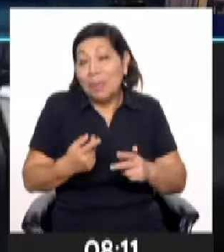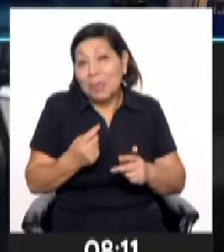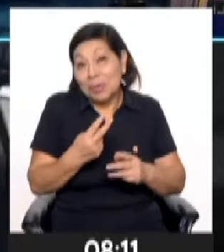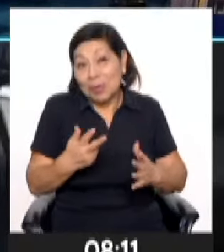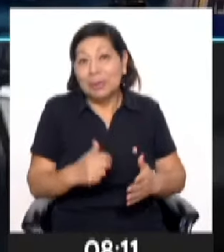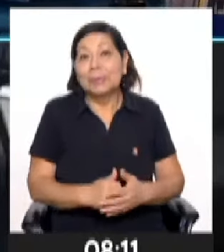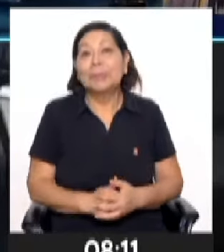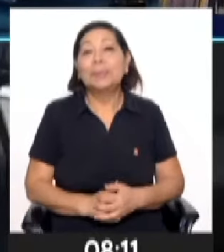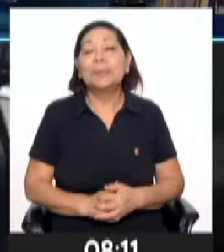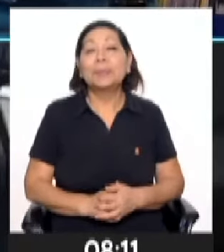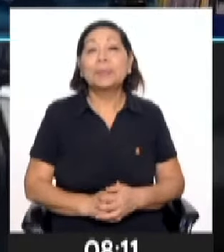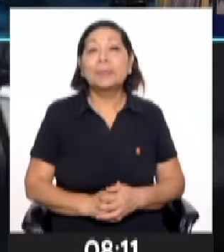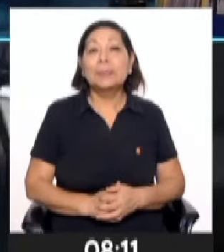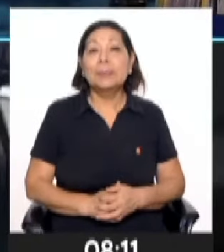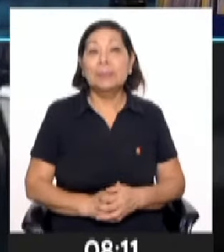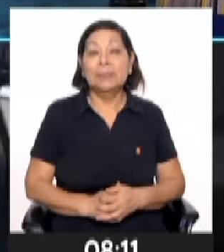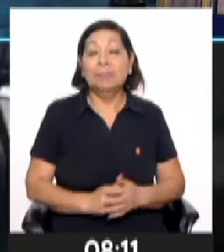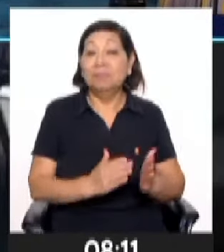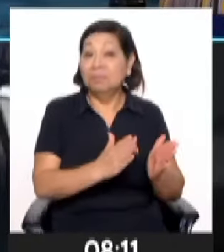fiestas patrias, siguiente, por favor.